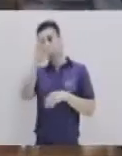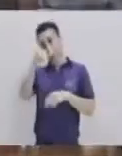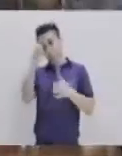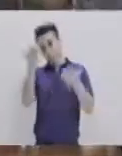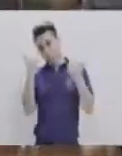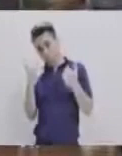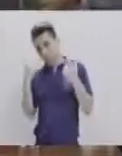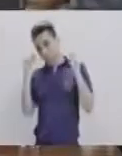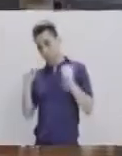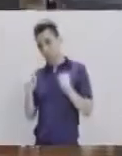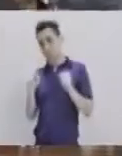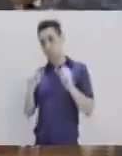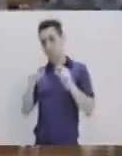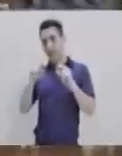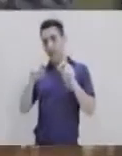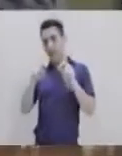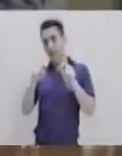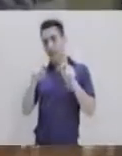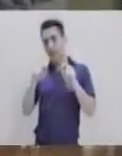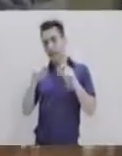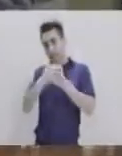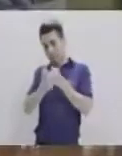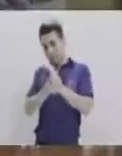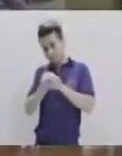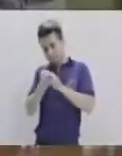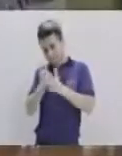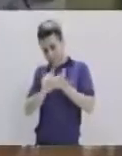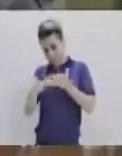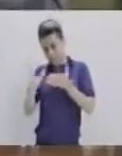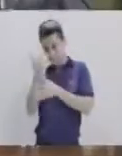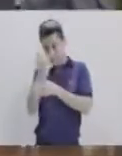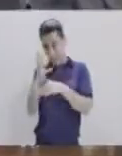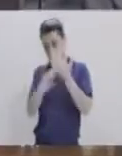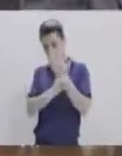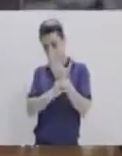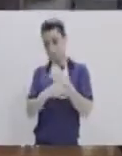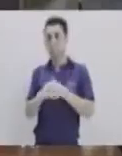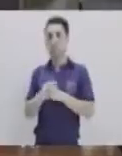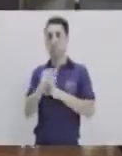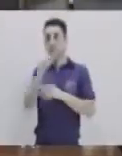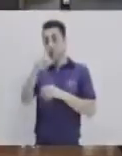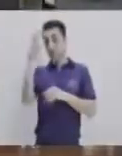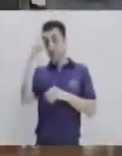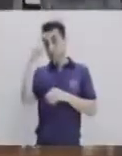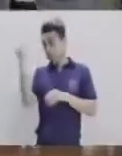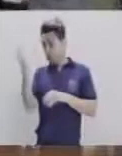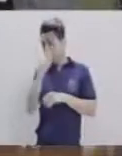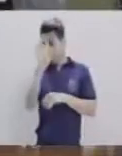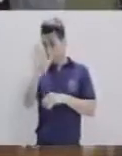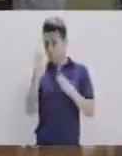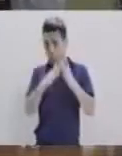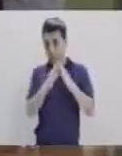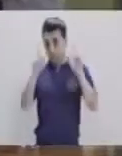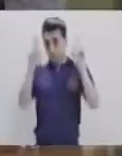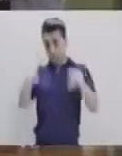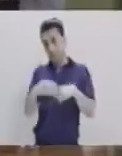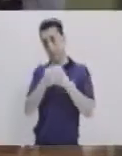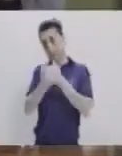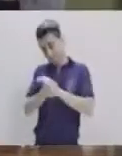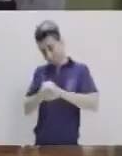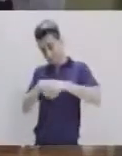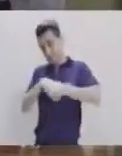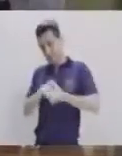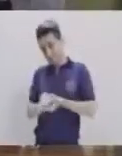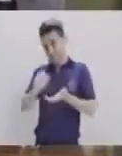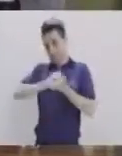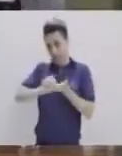voy a invitar a que nos desinfectemos las manos. Muchas gracias. Recuerden a todos en casa lavarse las manos con